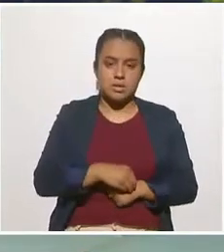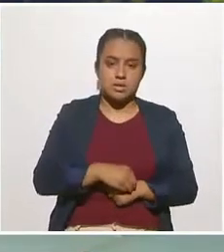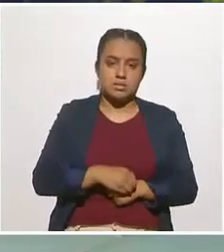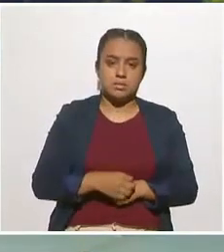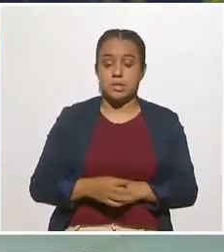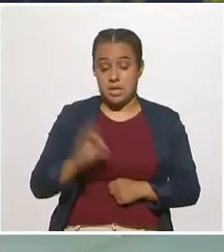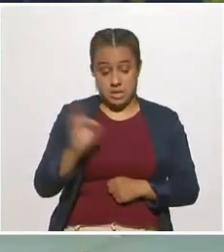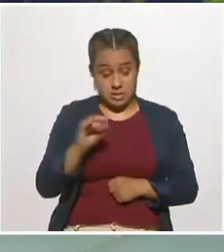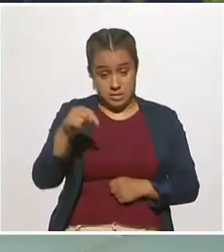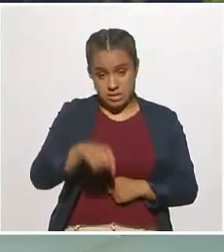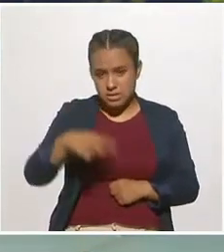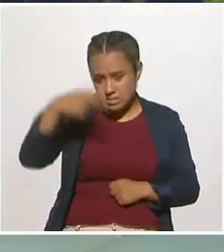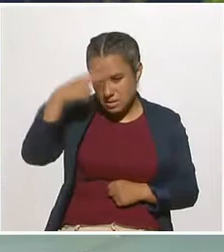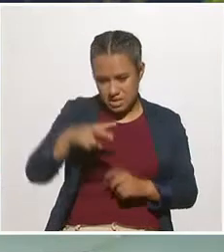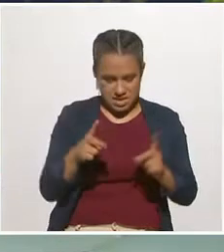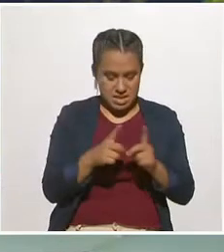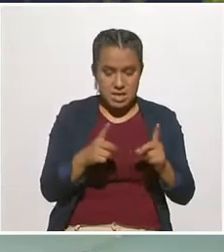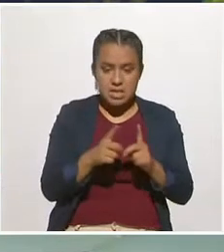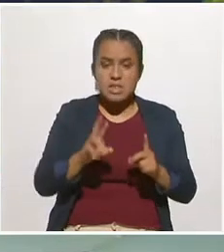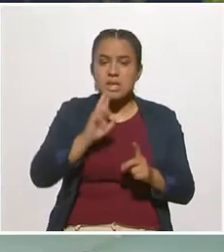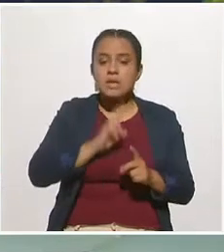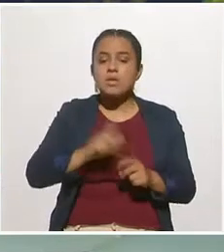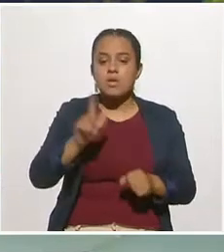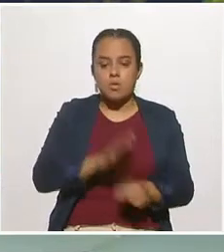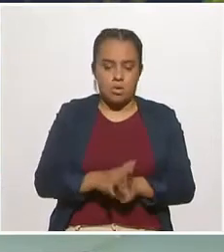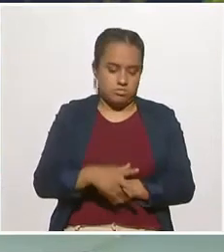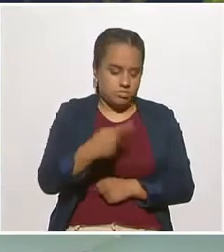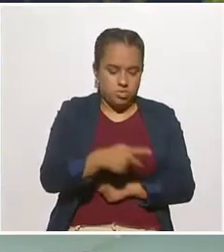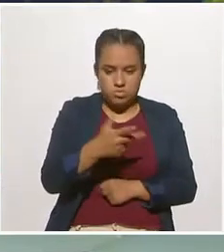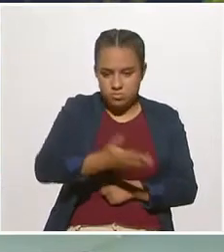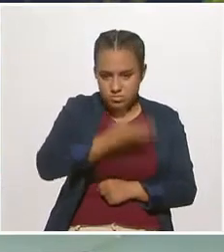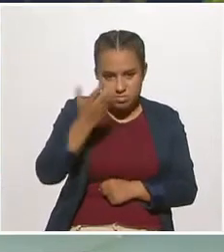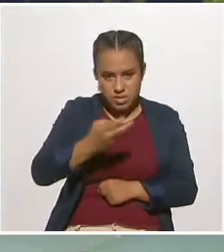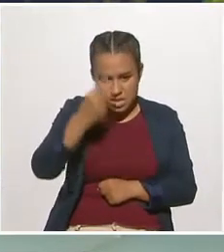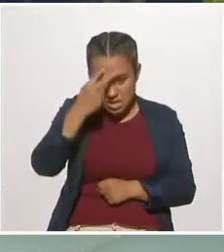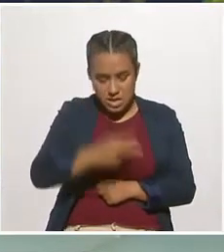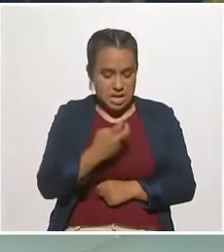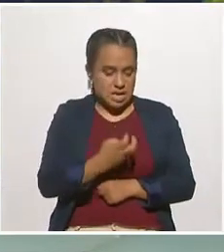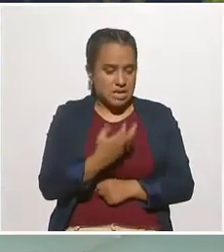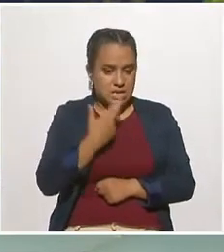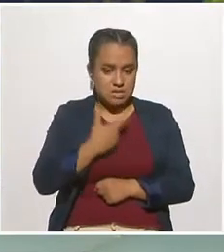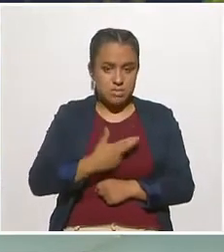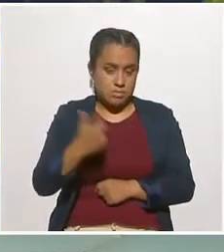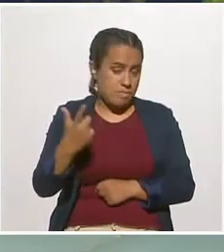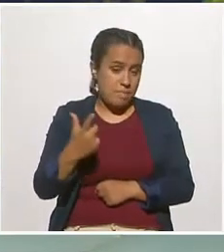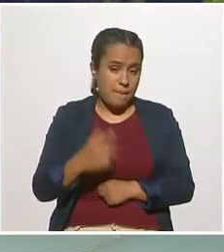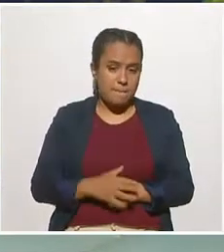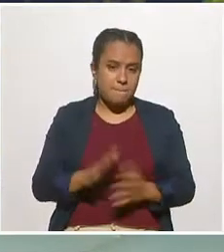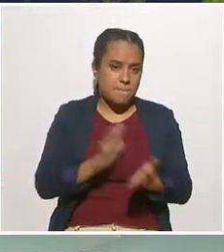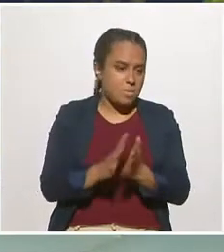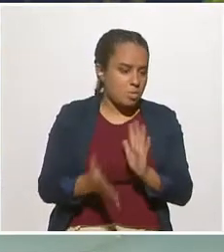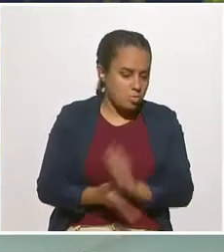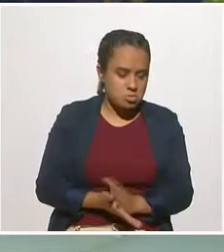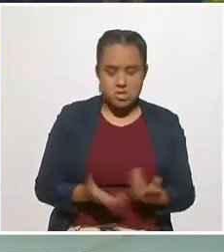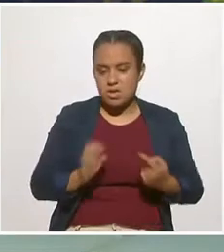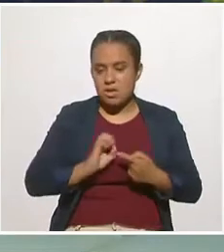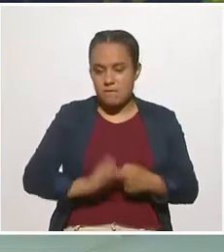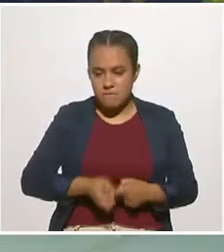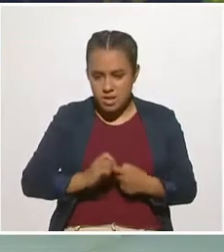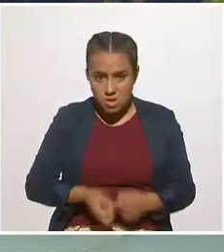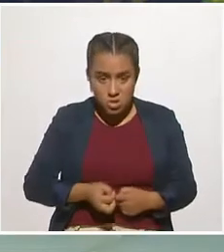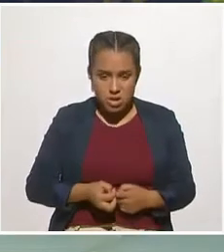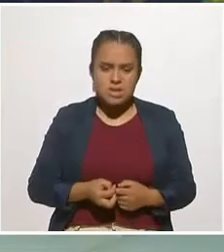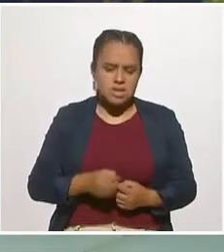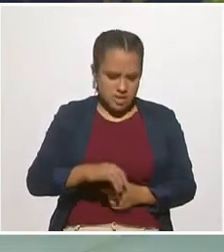la dieta que debemos de consumir es la tradicional mexicana, ¿no? Que es lo ideal. Las tortillas, los frijoles, en efecto, tienen hidratos de carbono